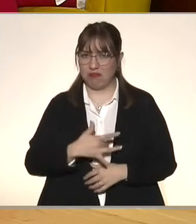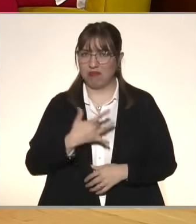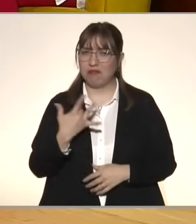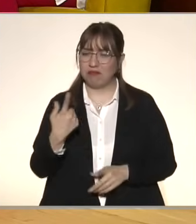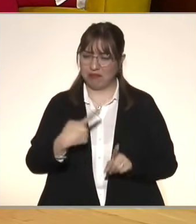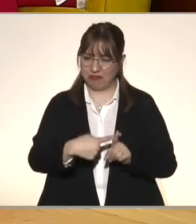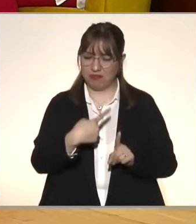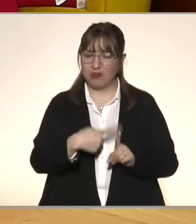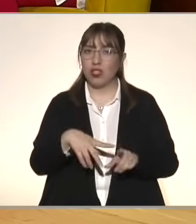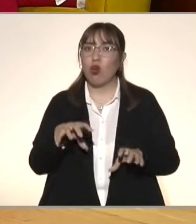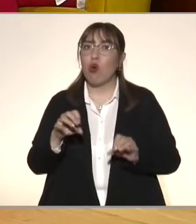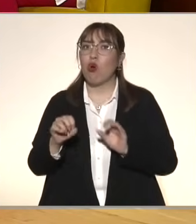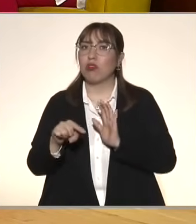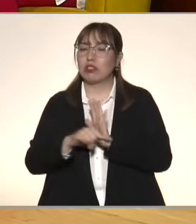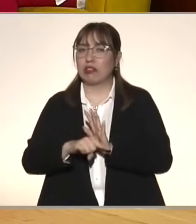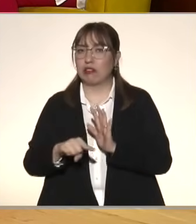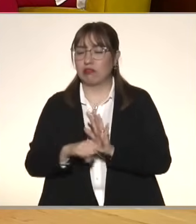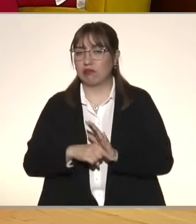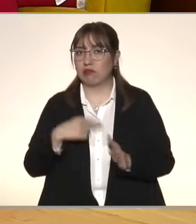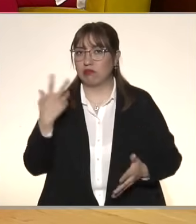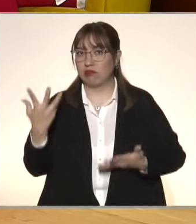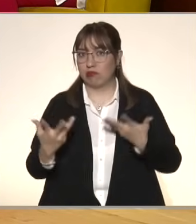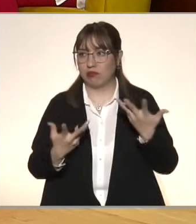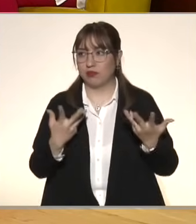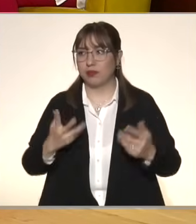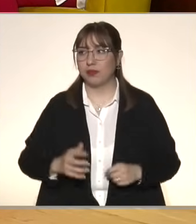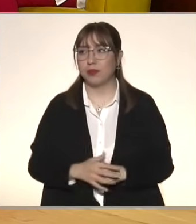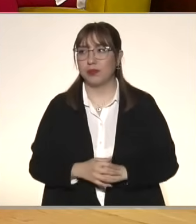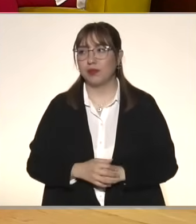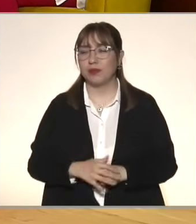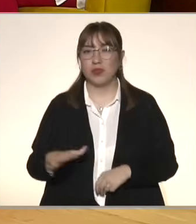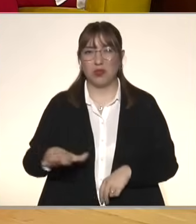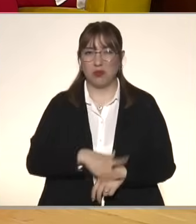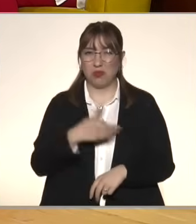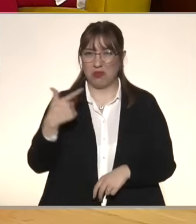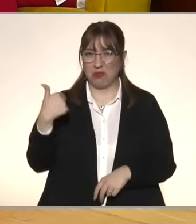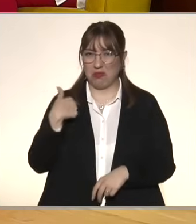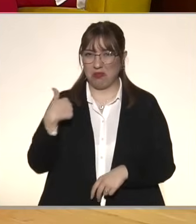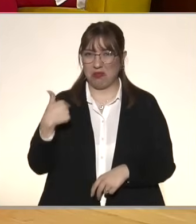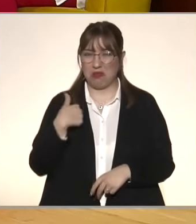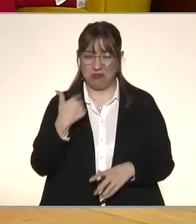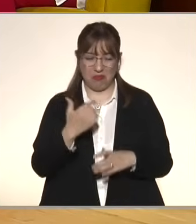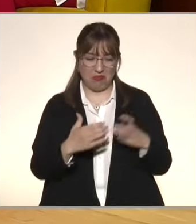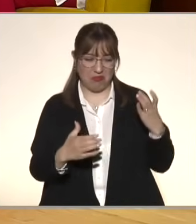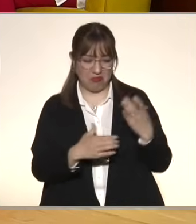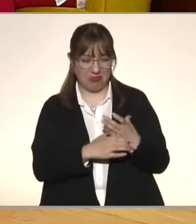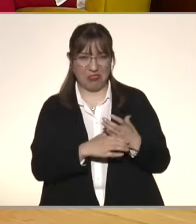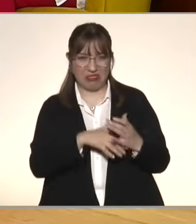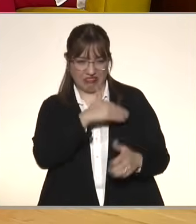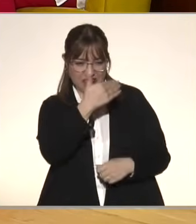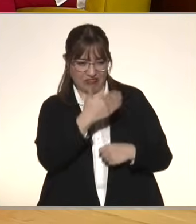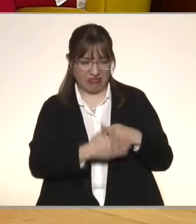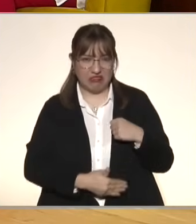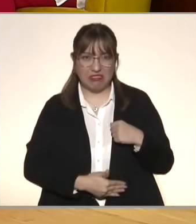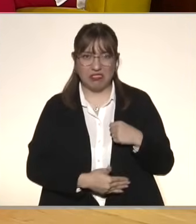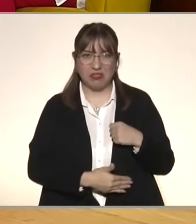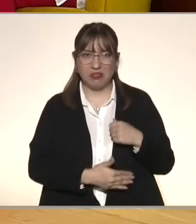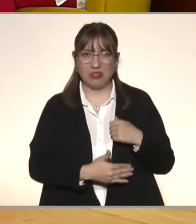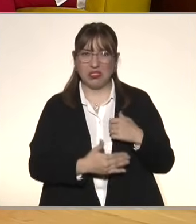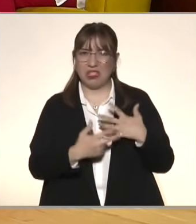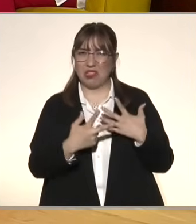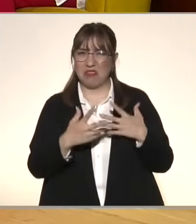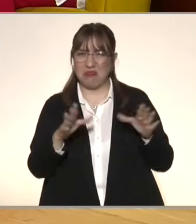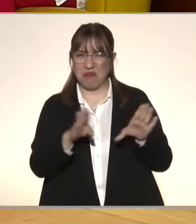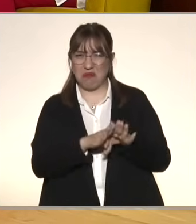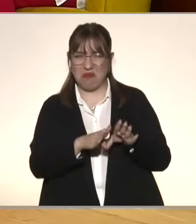muy nociva, porque también forzarnos a cerrar ciclos que no estamos listos para cerrar, también es invalidante, también es